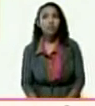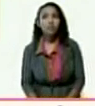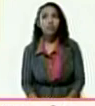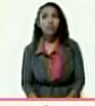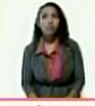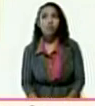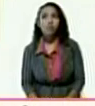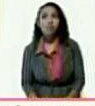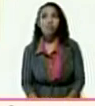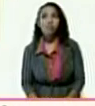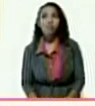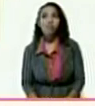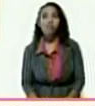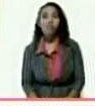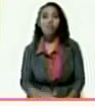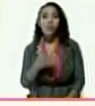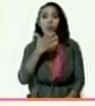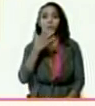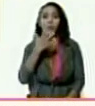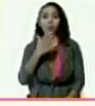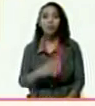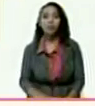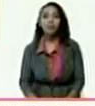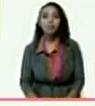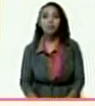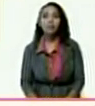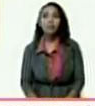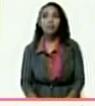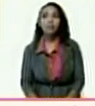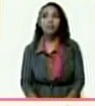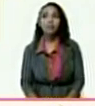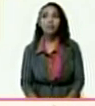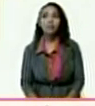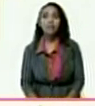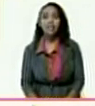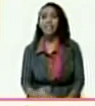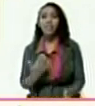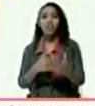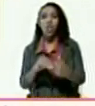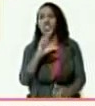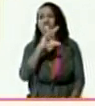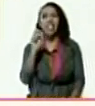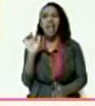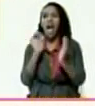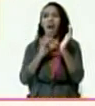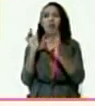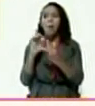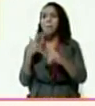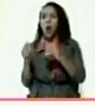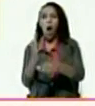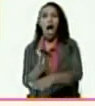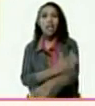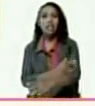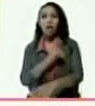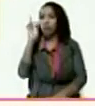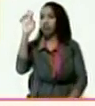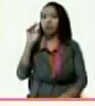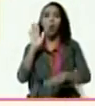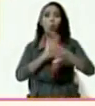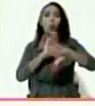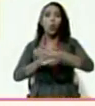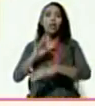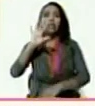¿Ah? Se fueron... No, 30 de abril, pero antes anunciaban todos los días, 5 de